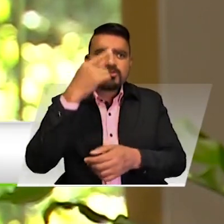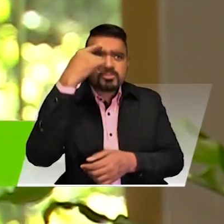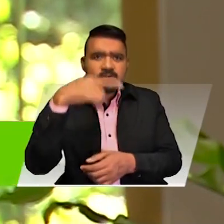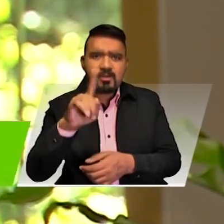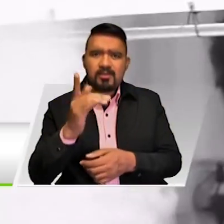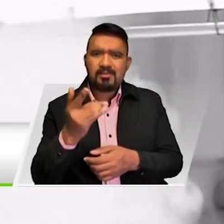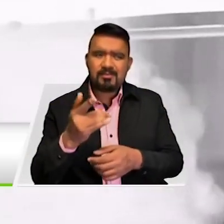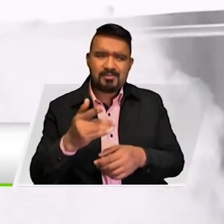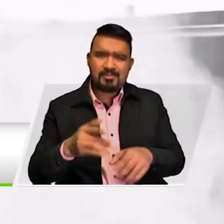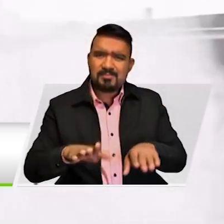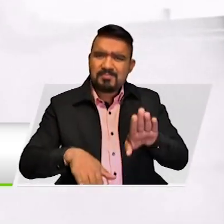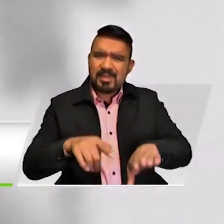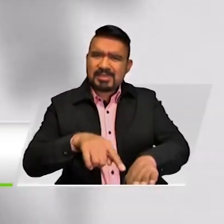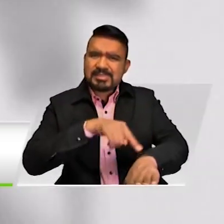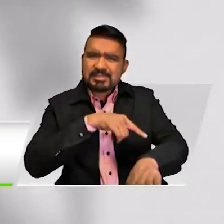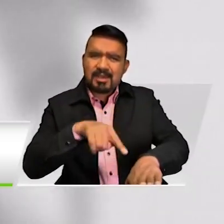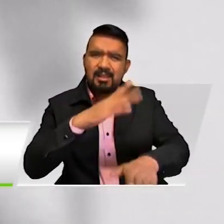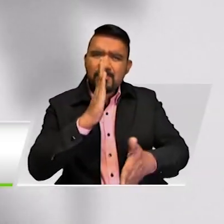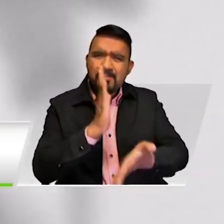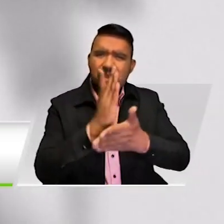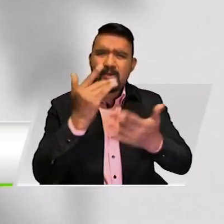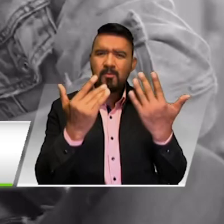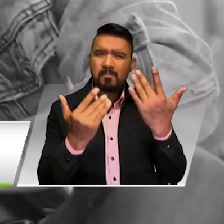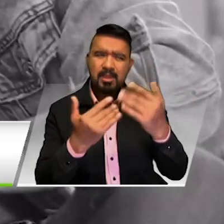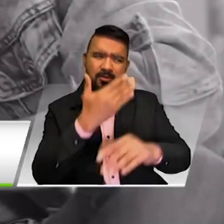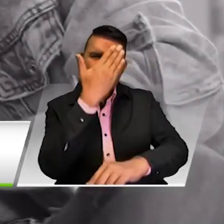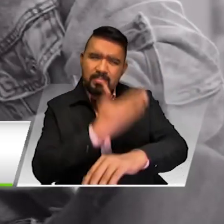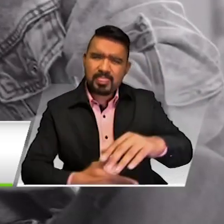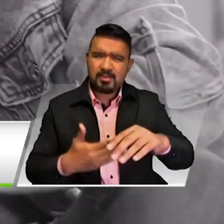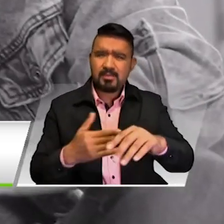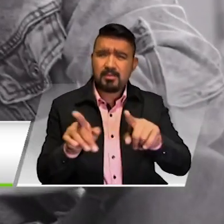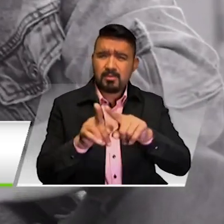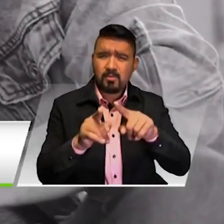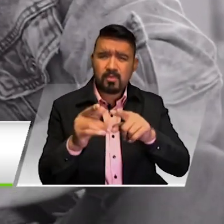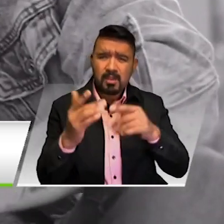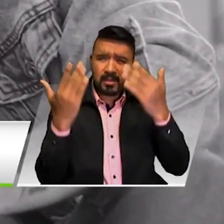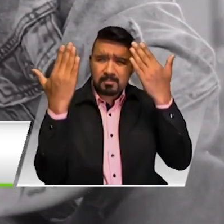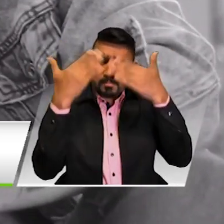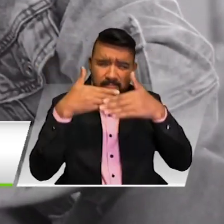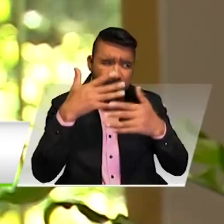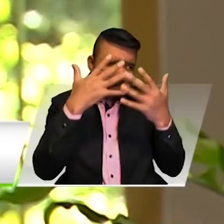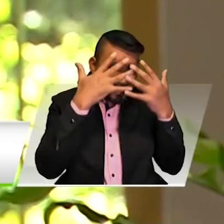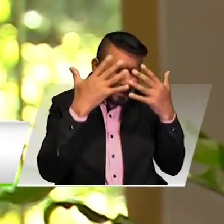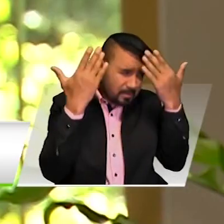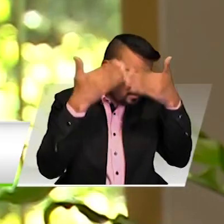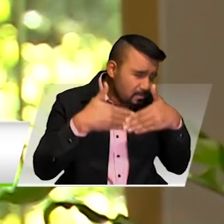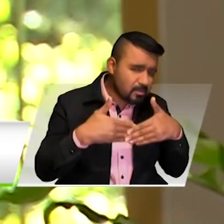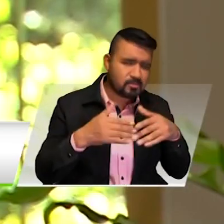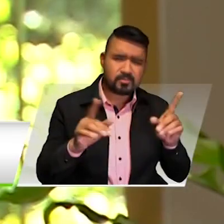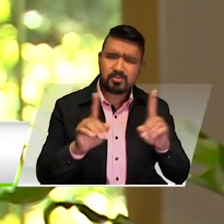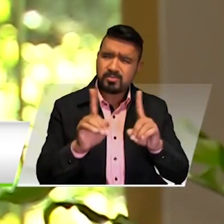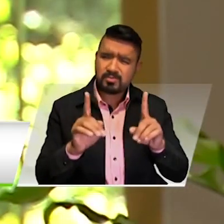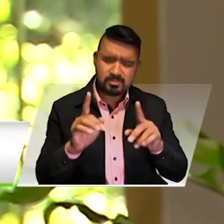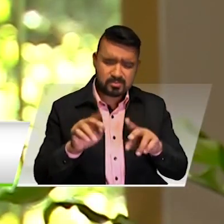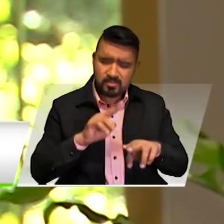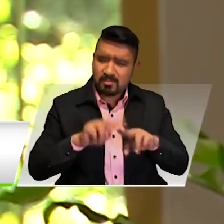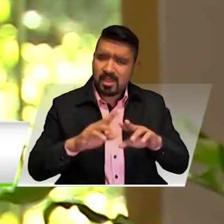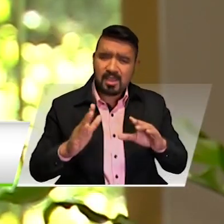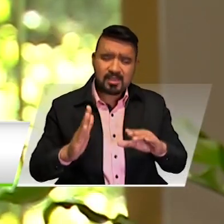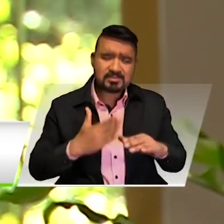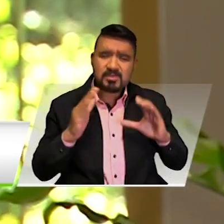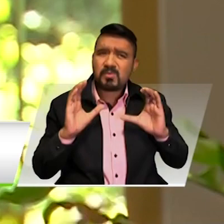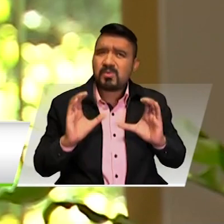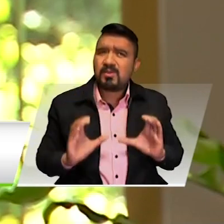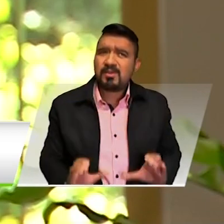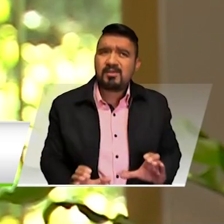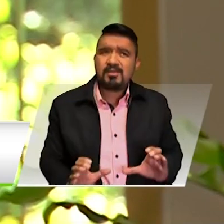pierdan una pierna o pierdan una mano, que no lo oculten, que lo amen, porque no podemos cambiarlo. Y tú escoges si